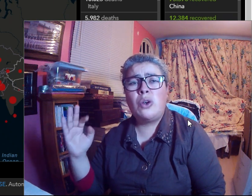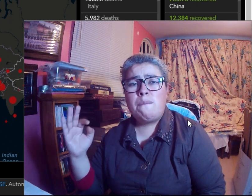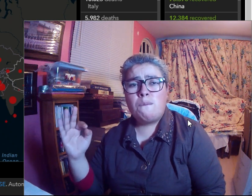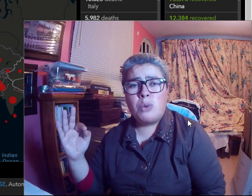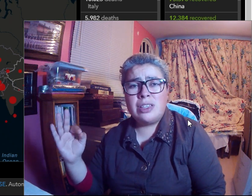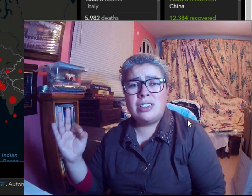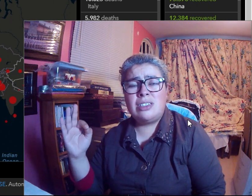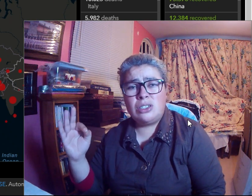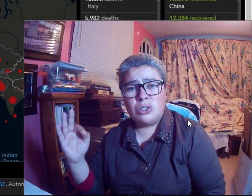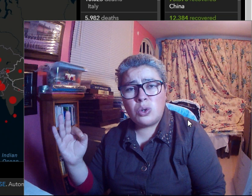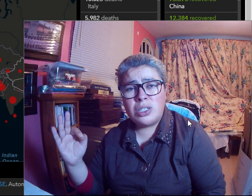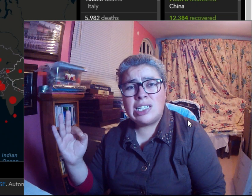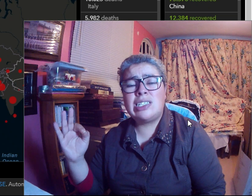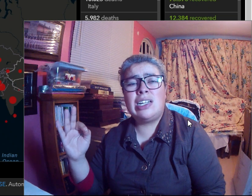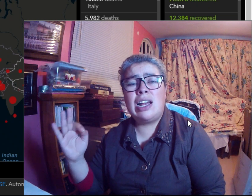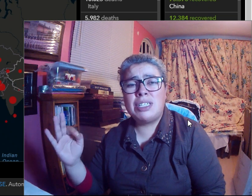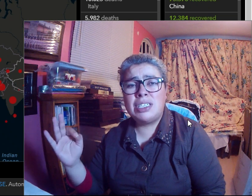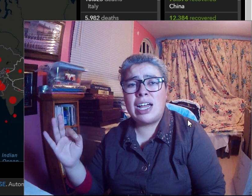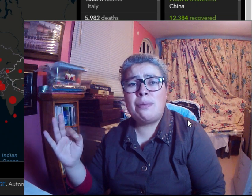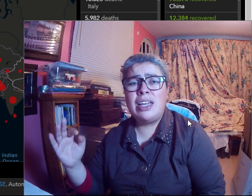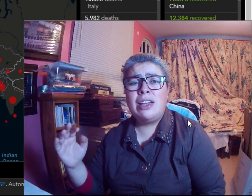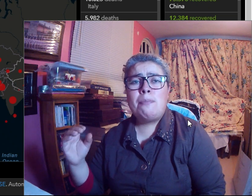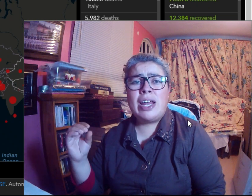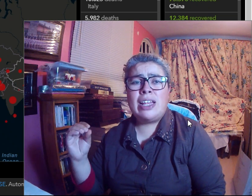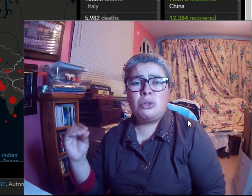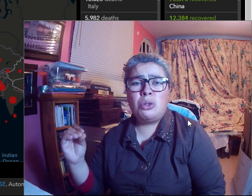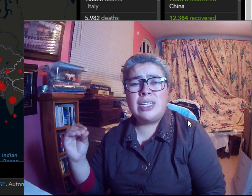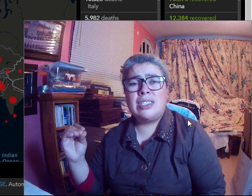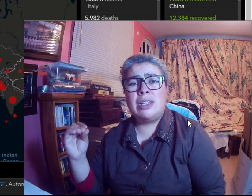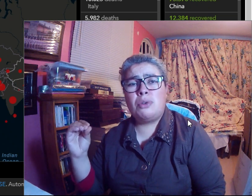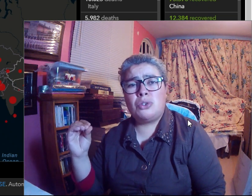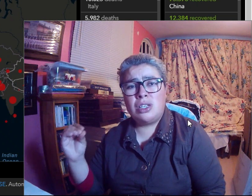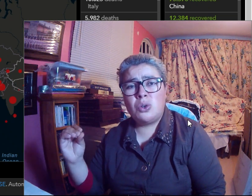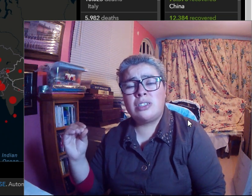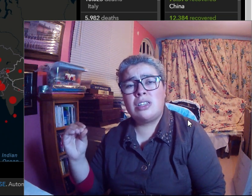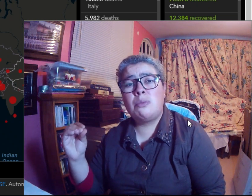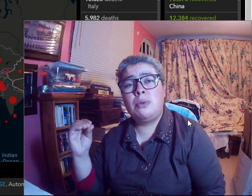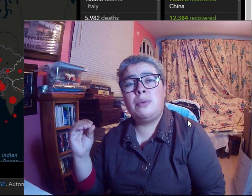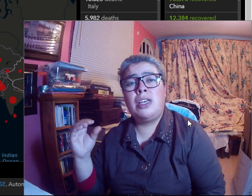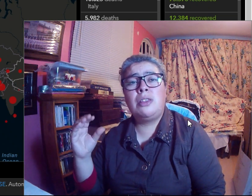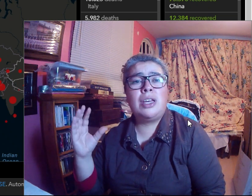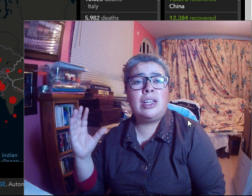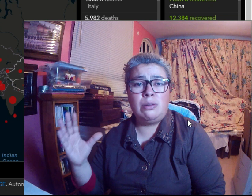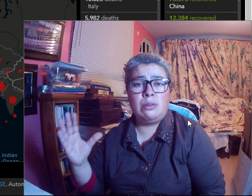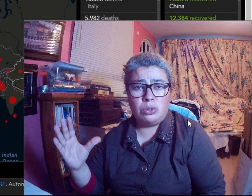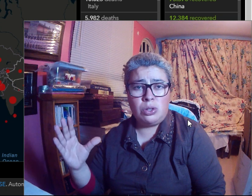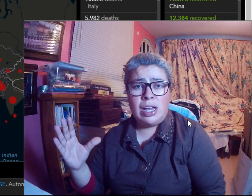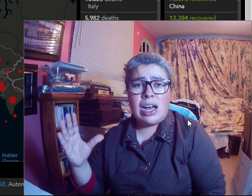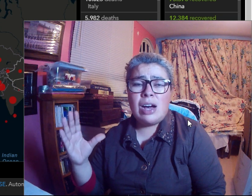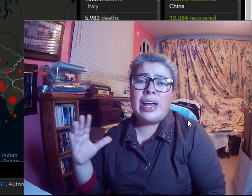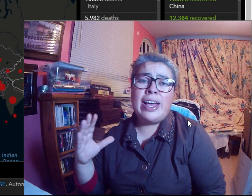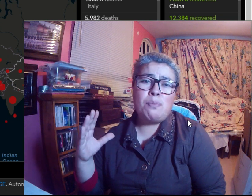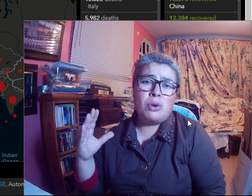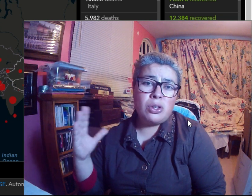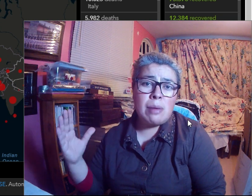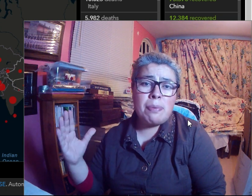30.848 muertes históricas, lamentable para todo este proceso que estamos viviendo en el mundo.